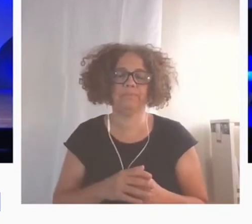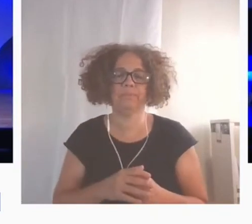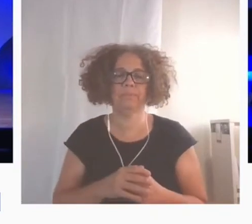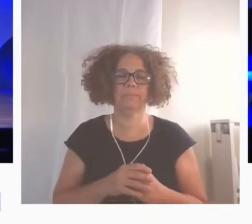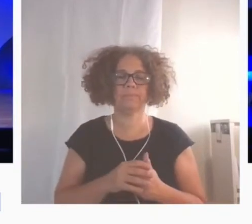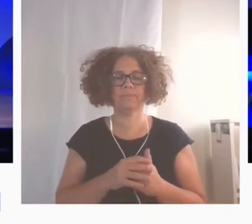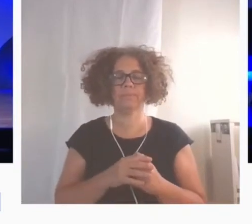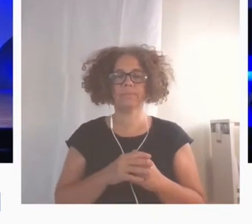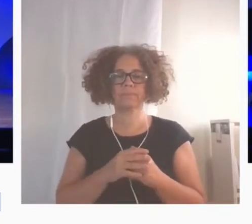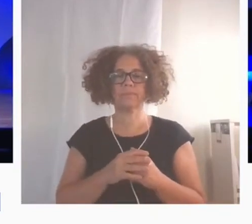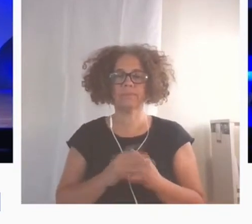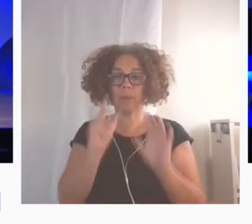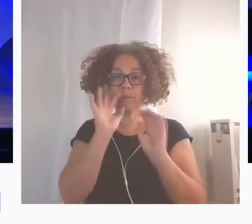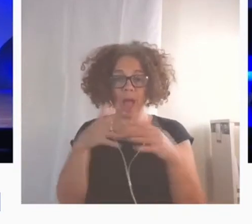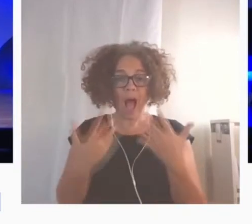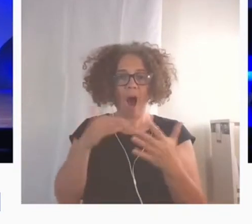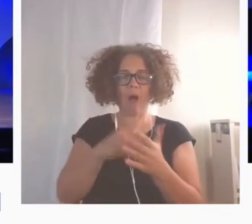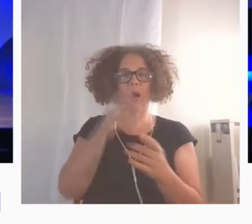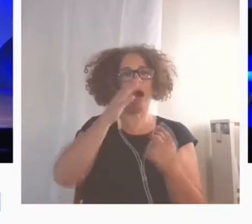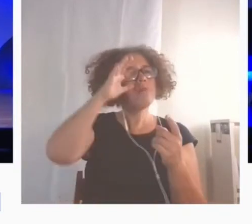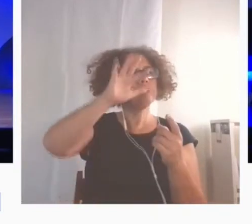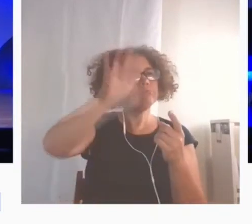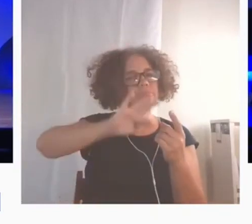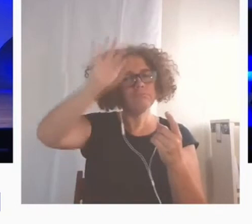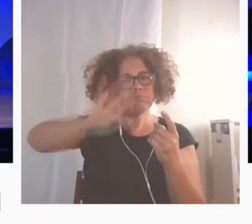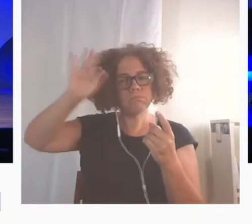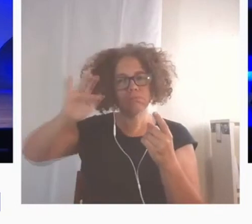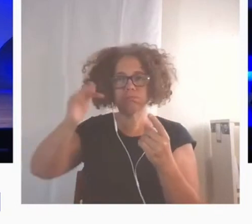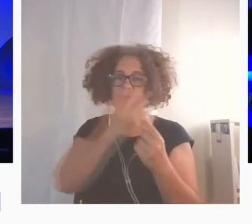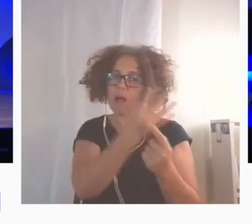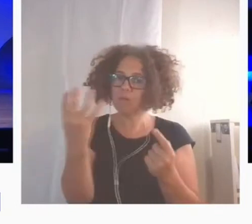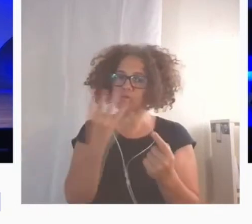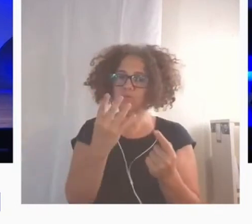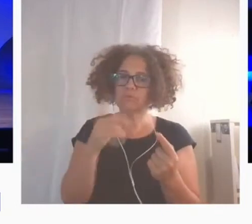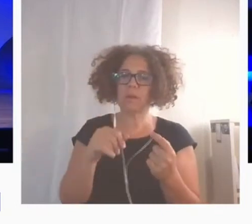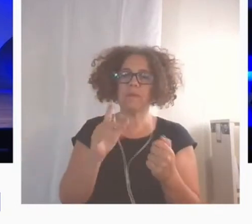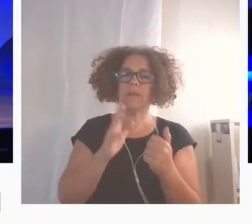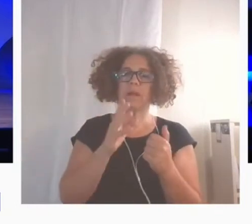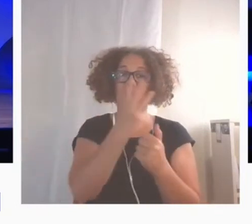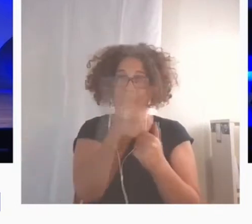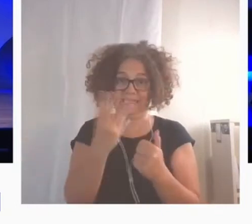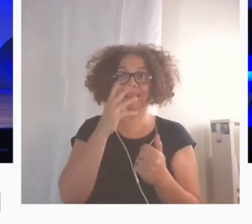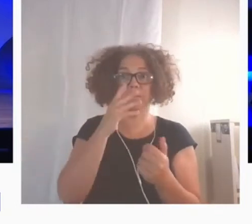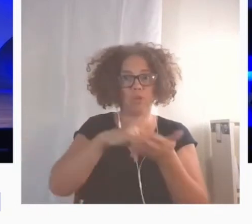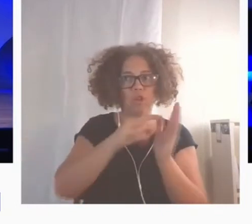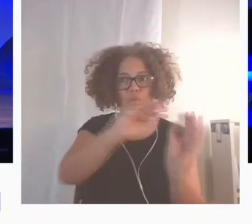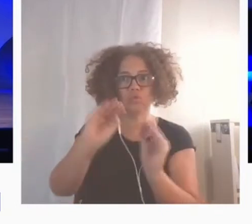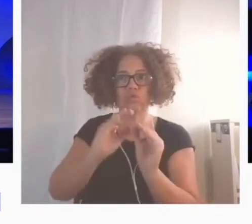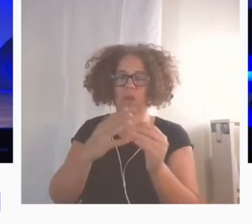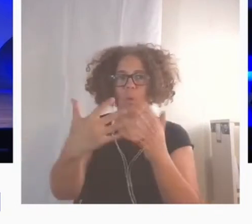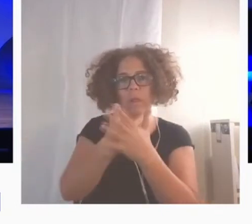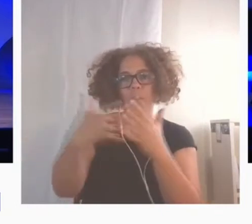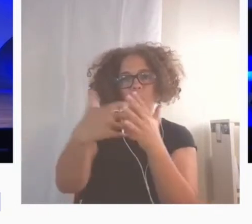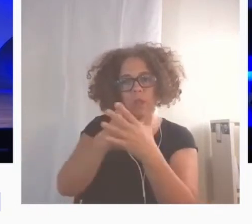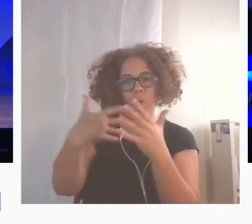la exposición de cada uno de los proyectos, vamos a conocer específicamente qué hacen, que nos cuenten un poco cuáles son las características de los proyectos y